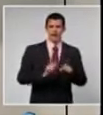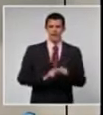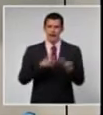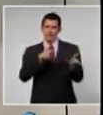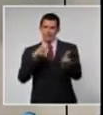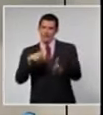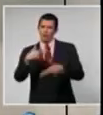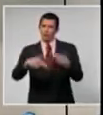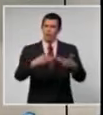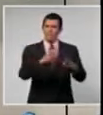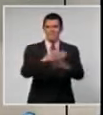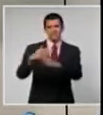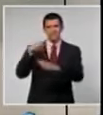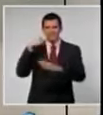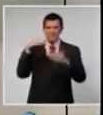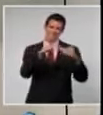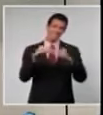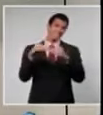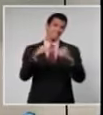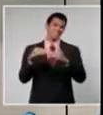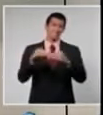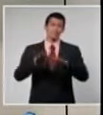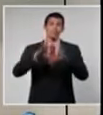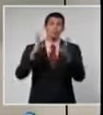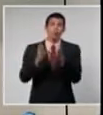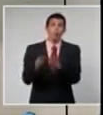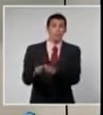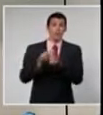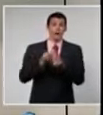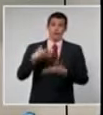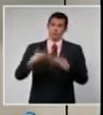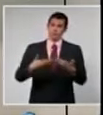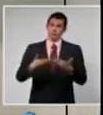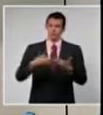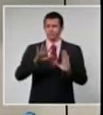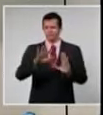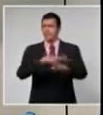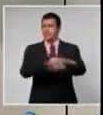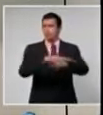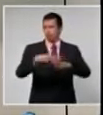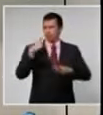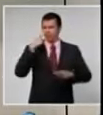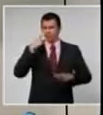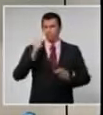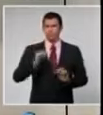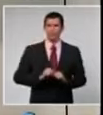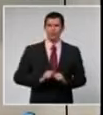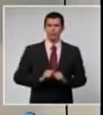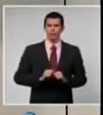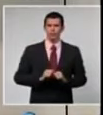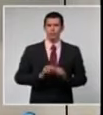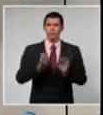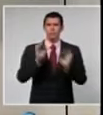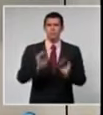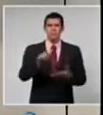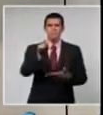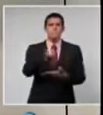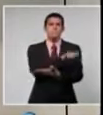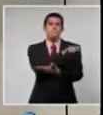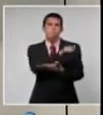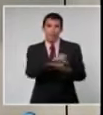provocado serias reacciones. Vamos a los orígenes. El acuerdo conocido formalmente como el Plan Integral de Acción Conjunta fue firmado